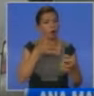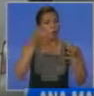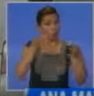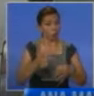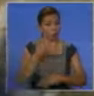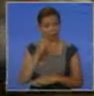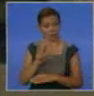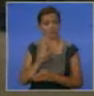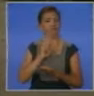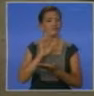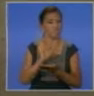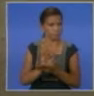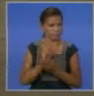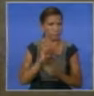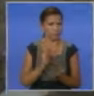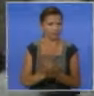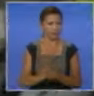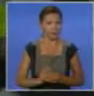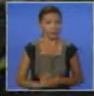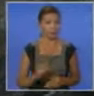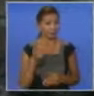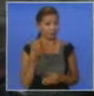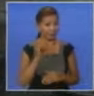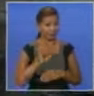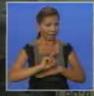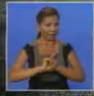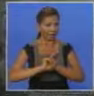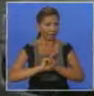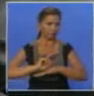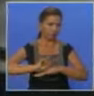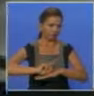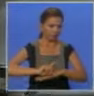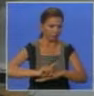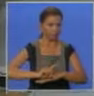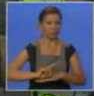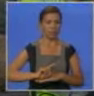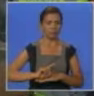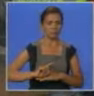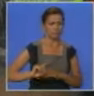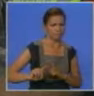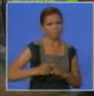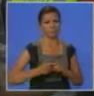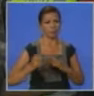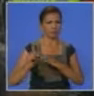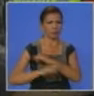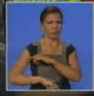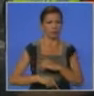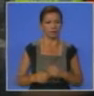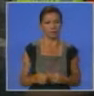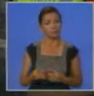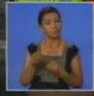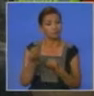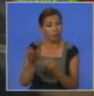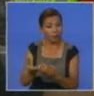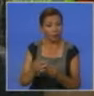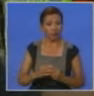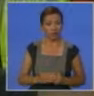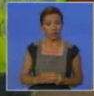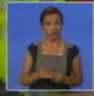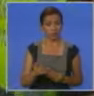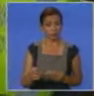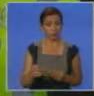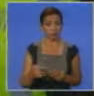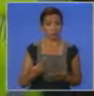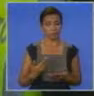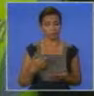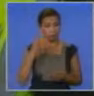comprobamos. Transcurrieron 10 minutos y llegó la primera sanción. Al momento no puedo utilizar el celular, ya sea de forma que usted esté